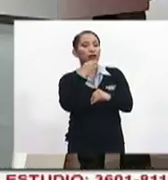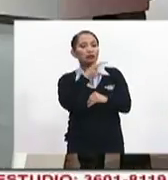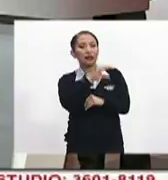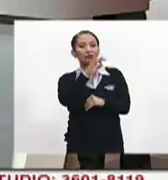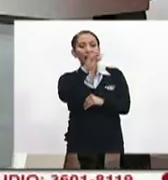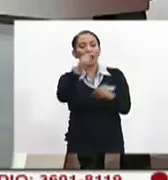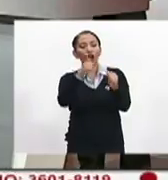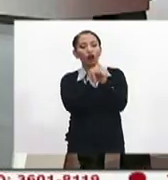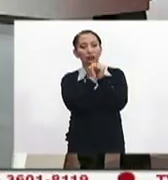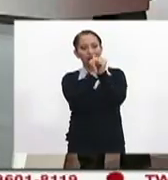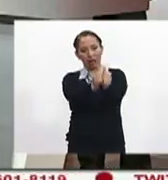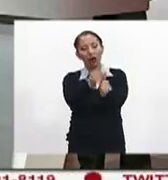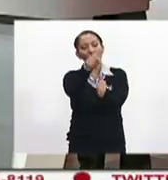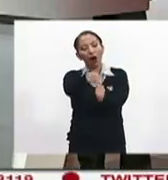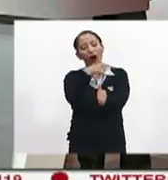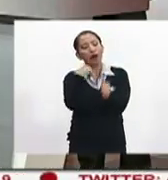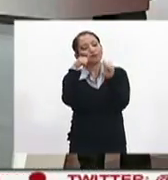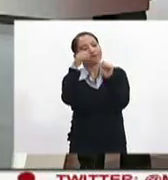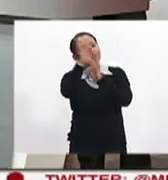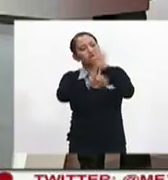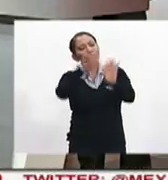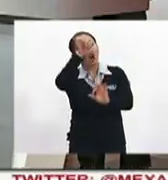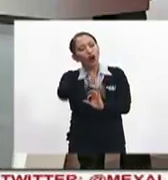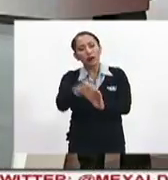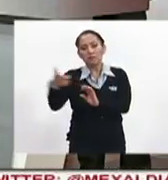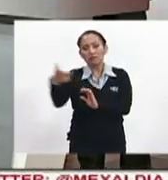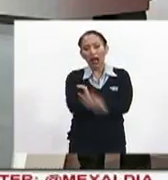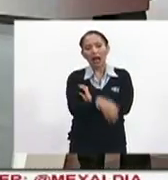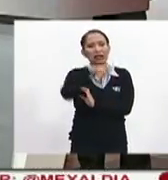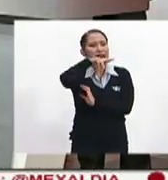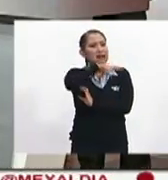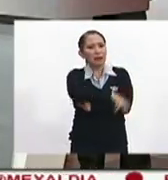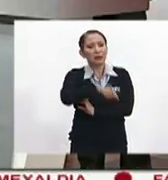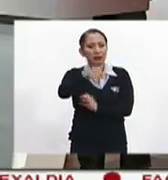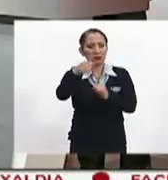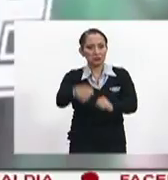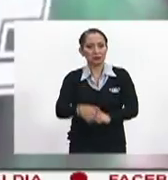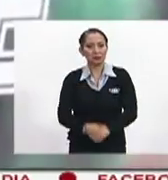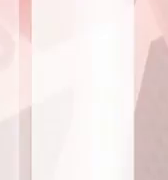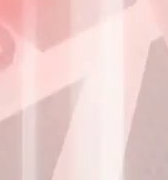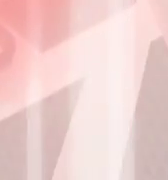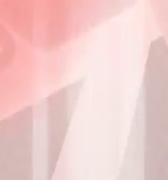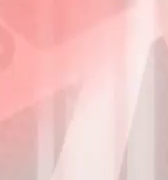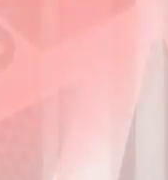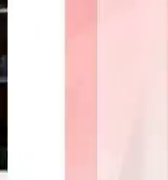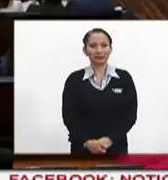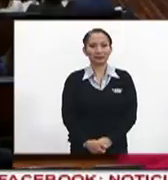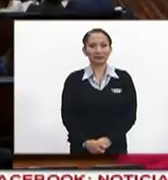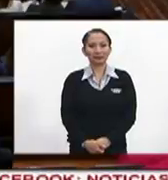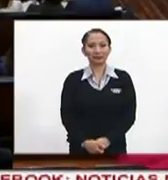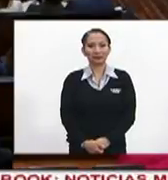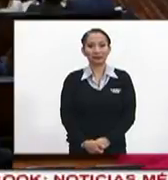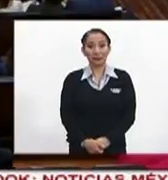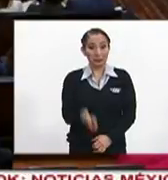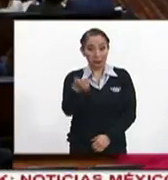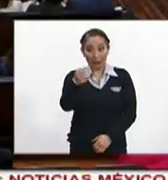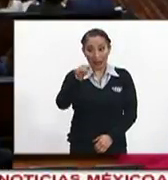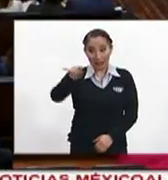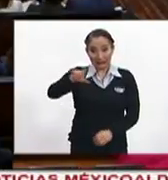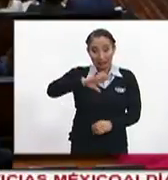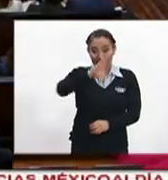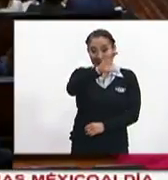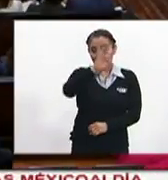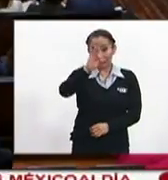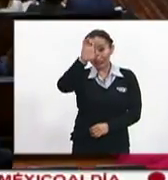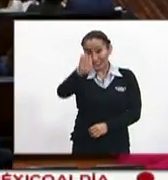CFE Contigo, que permite recibir atención inmediata y pagar de forma más rápida y segura. De esta manera, la